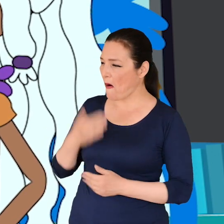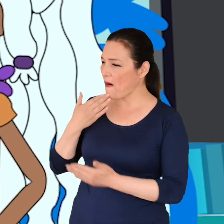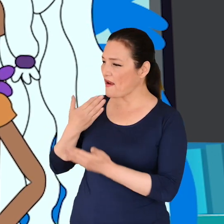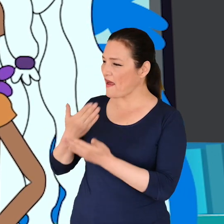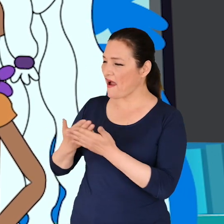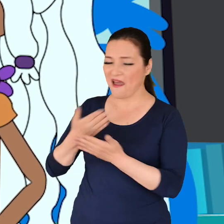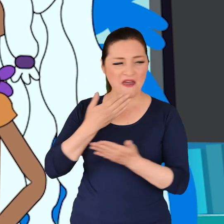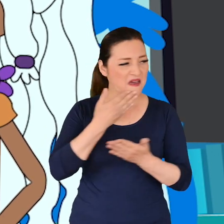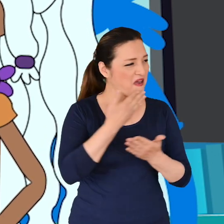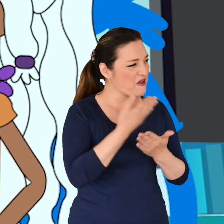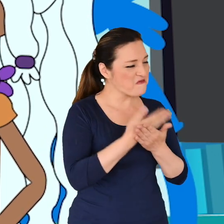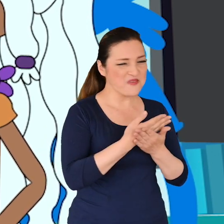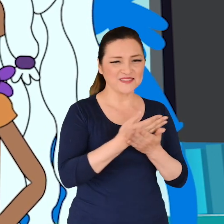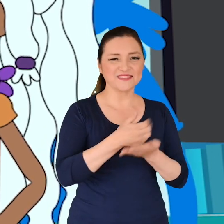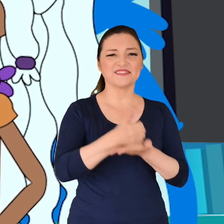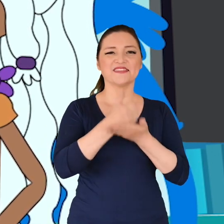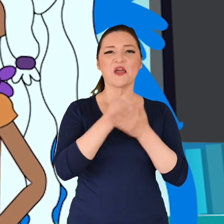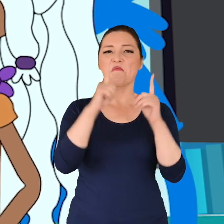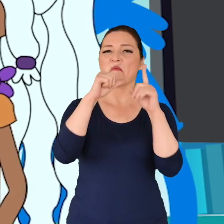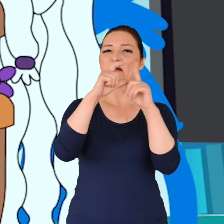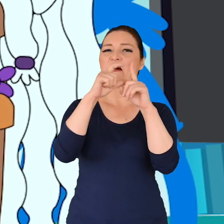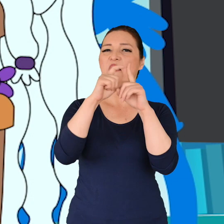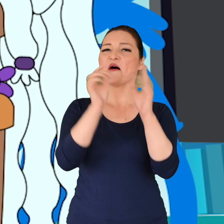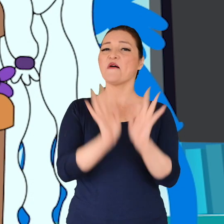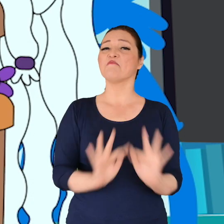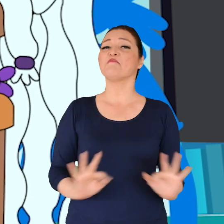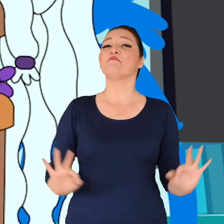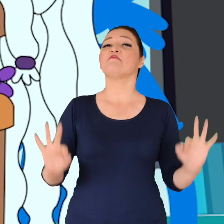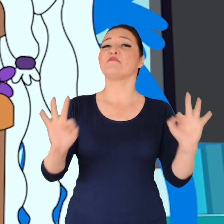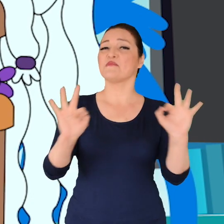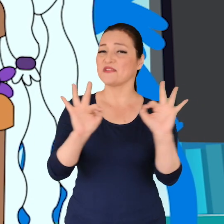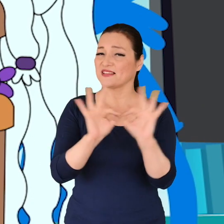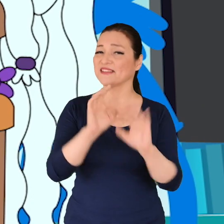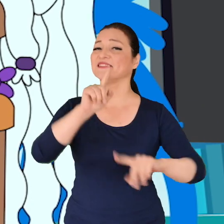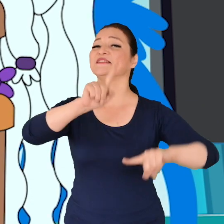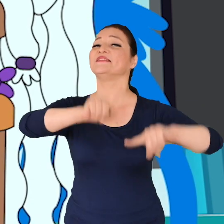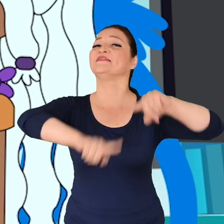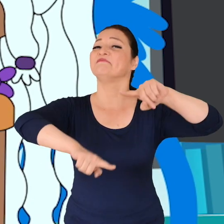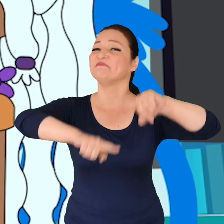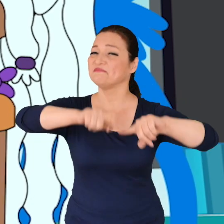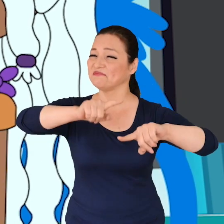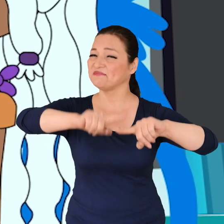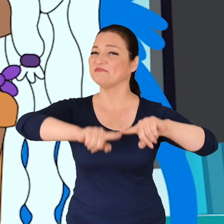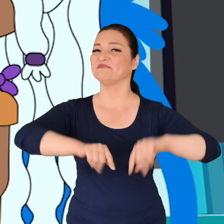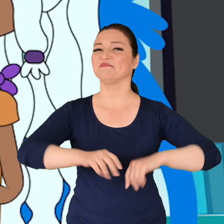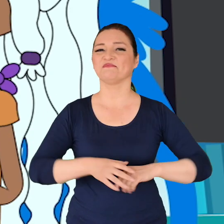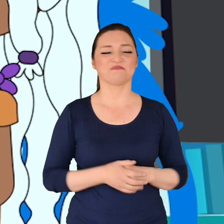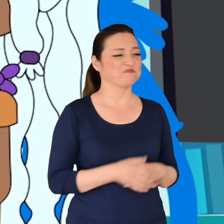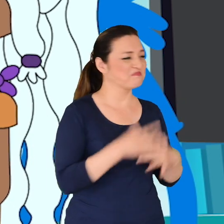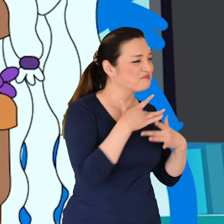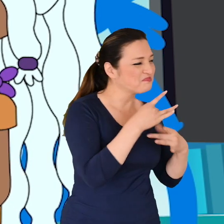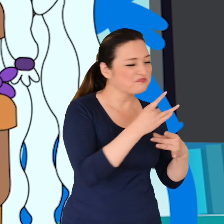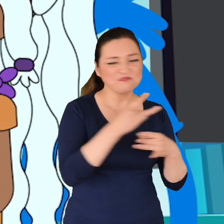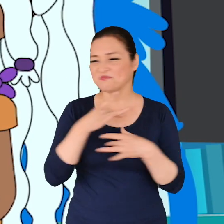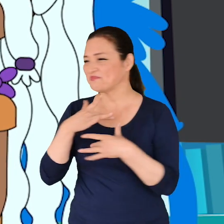Gracias Marina y Enrique por ayudarnos con estas palabras clave relacionadas con la amistad.